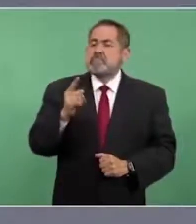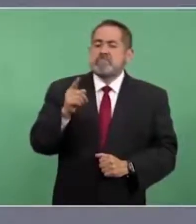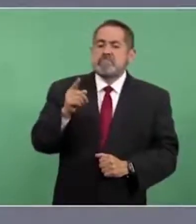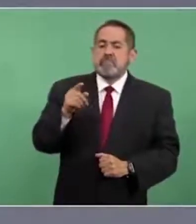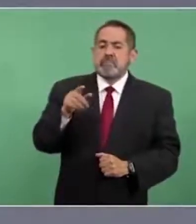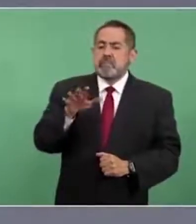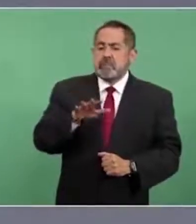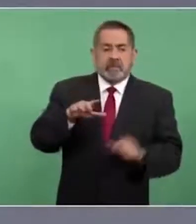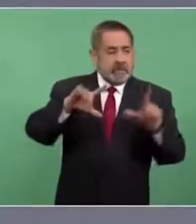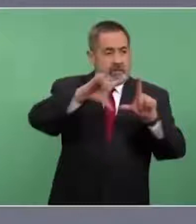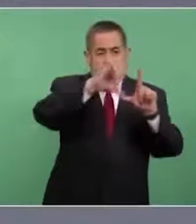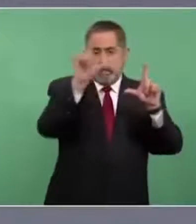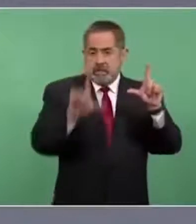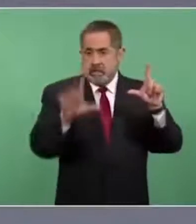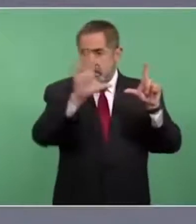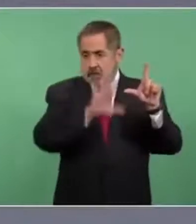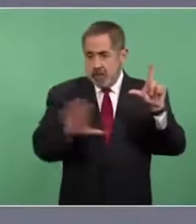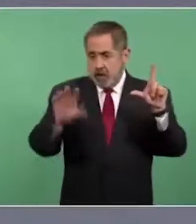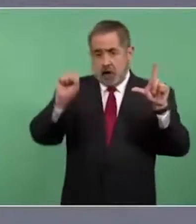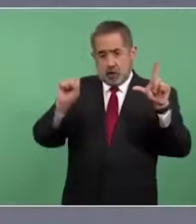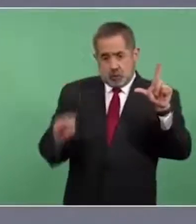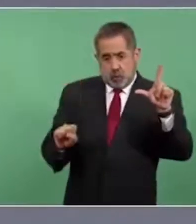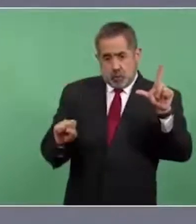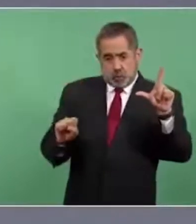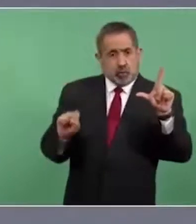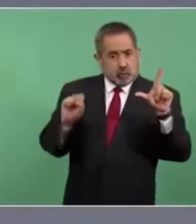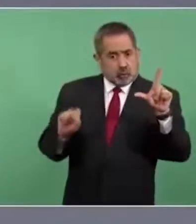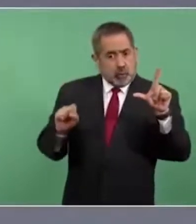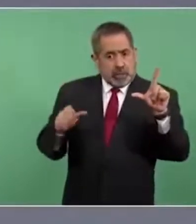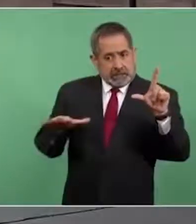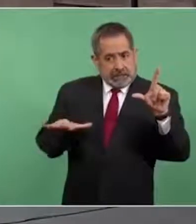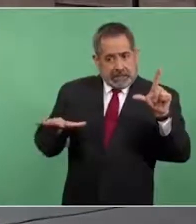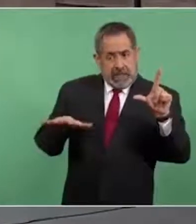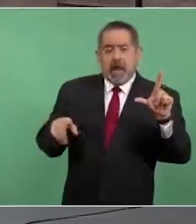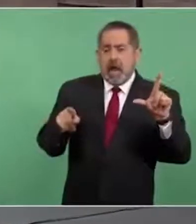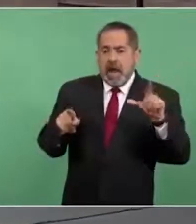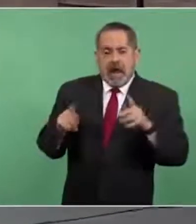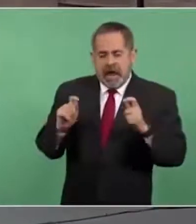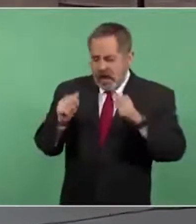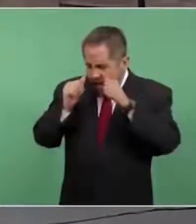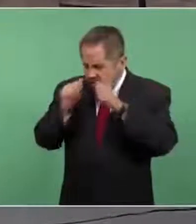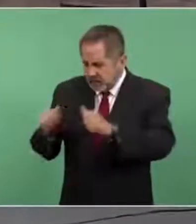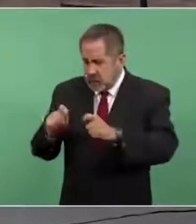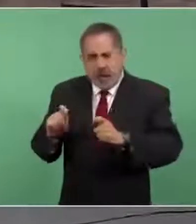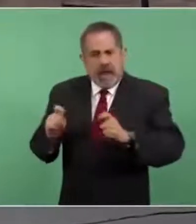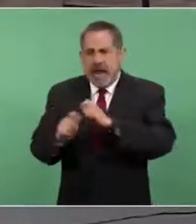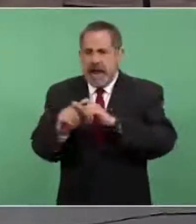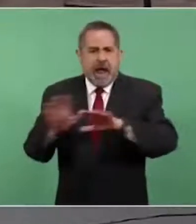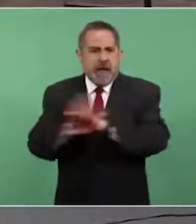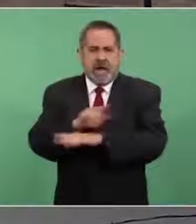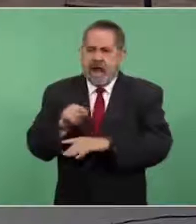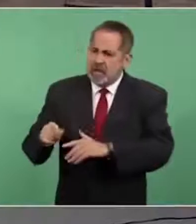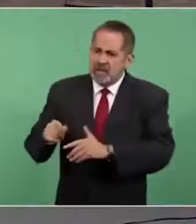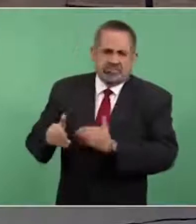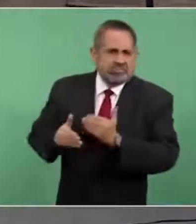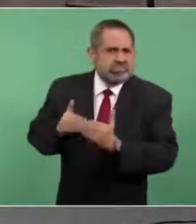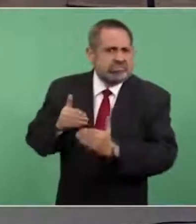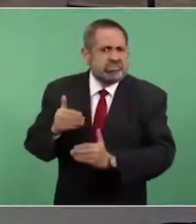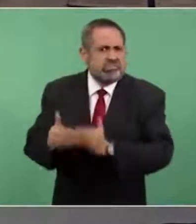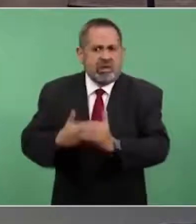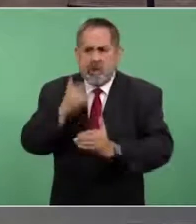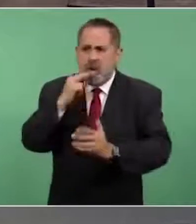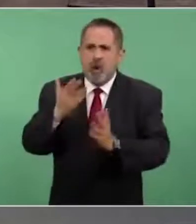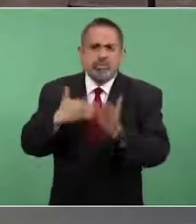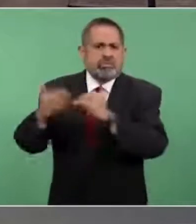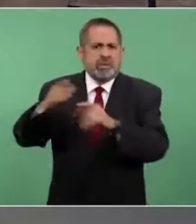al sur-sureste está cambiando el perfil del desarrollo en